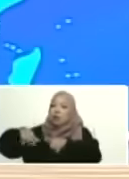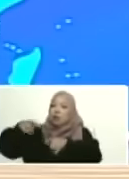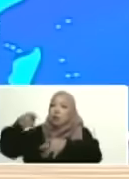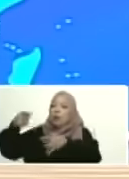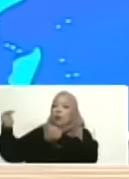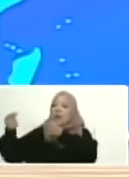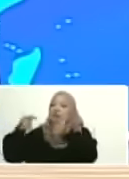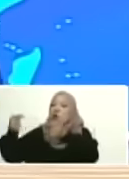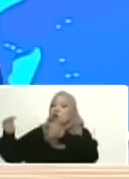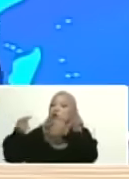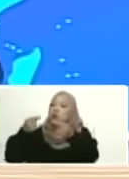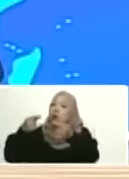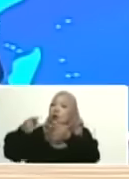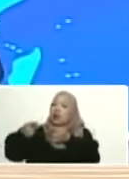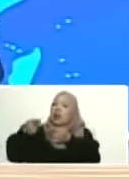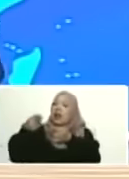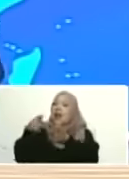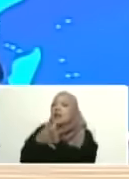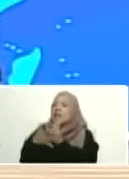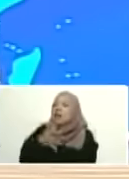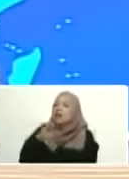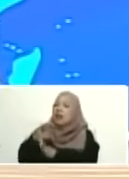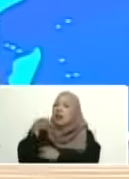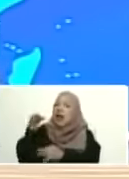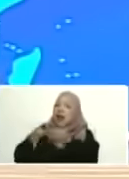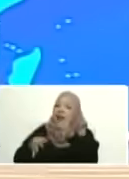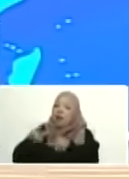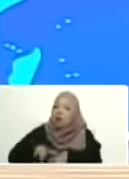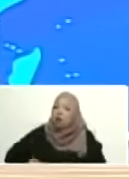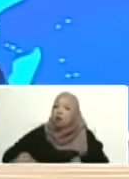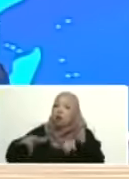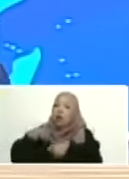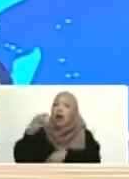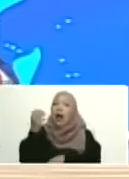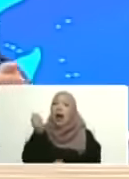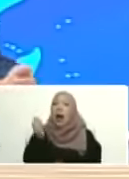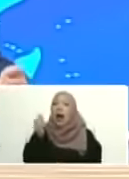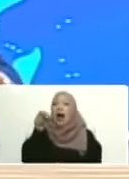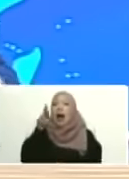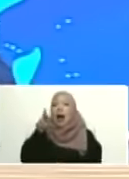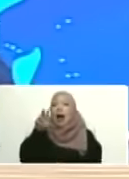ustedes? Eran simple, ¿cómo es que llamaría un abogado?